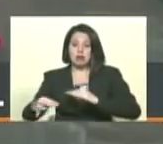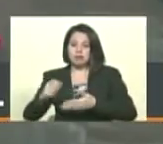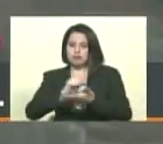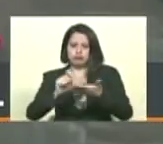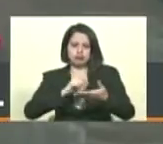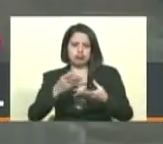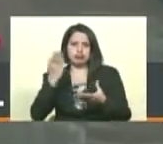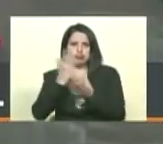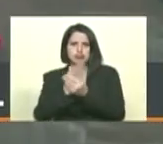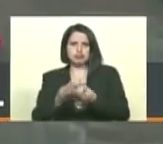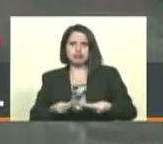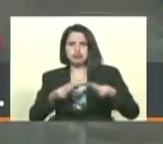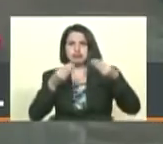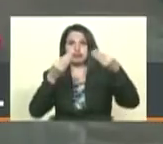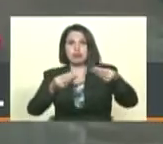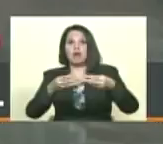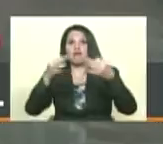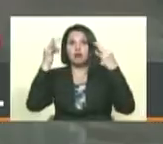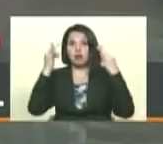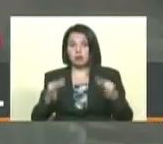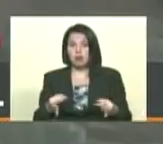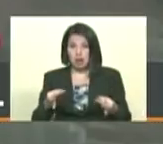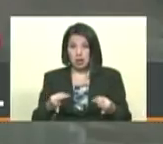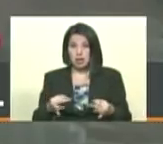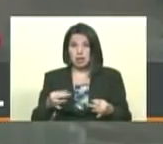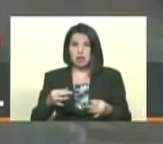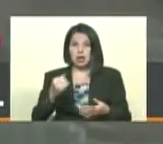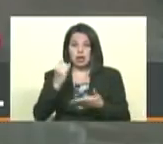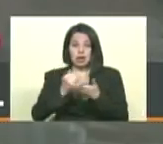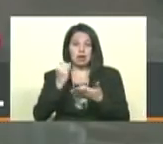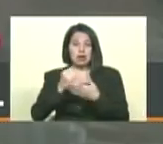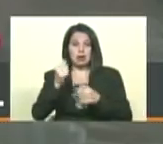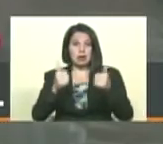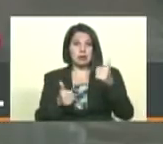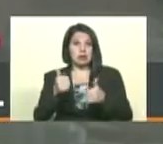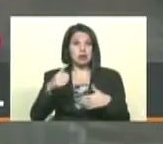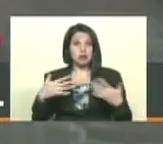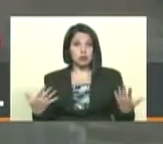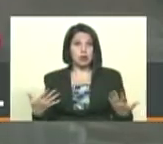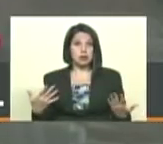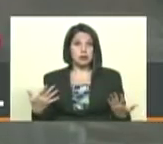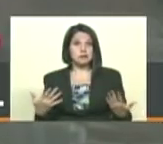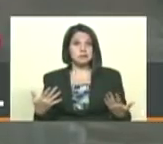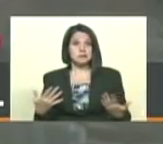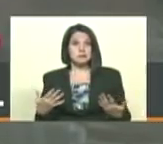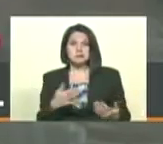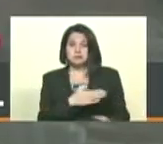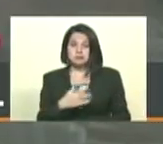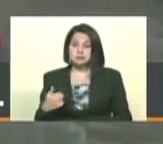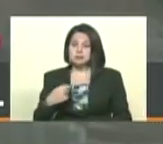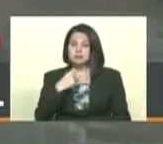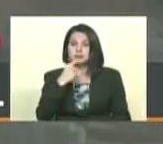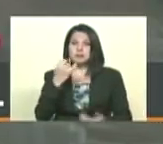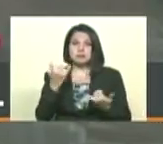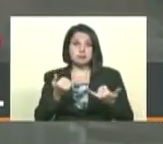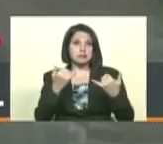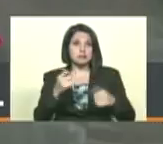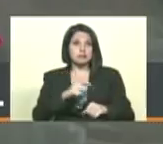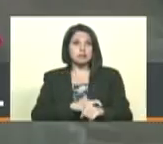requisitos para la formalización de sus candidaturas. Quiero decir que hasta el momento